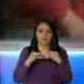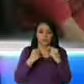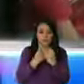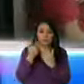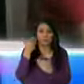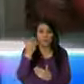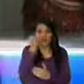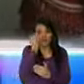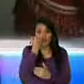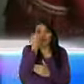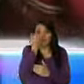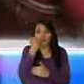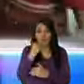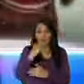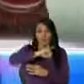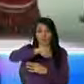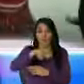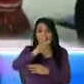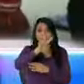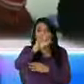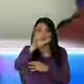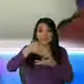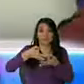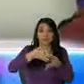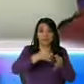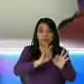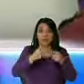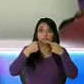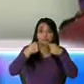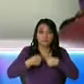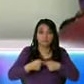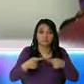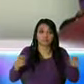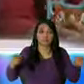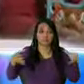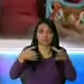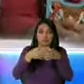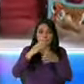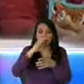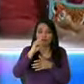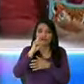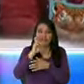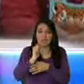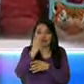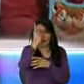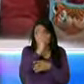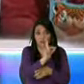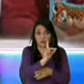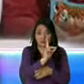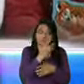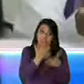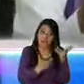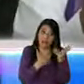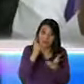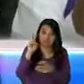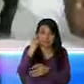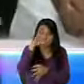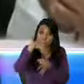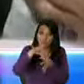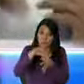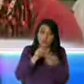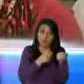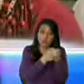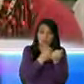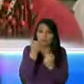asamblea programada para este jueves 23 de febrero, a la que se sumará la CONFENIAE, para decidir así su postura frente a una posible segunda